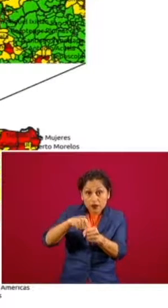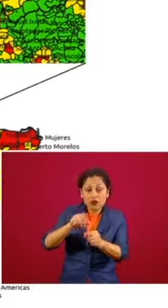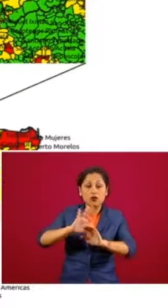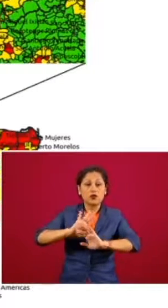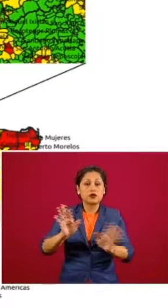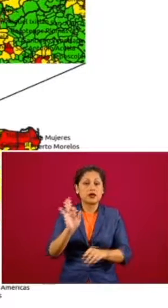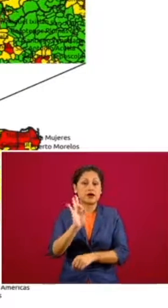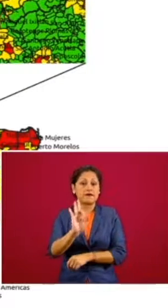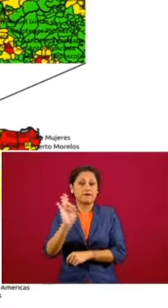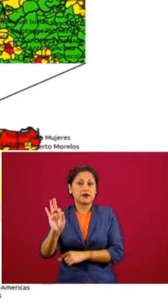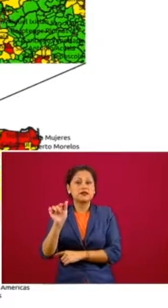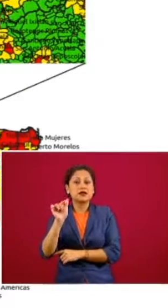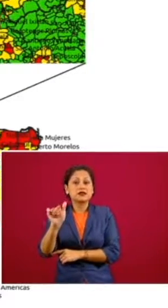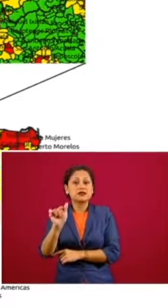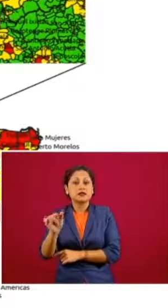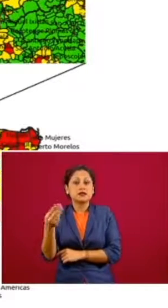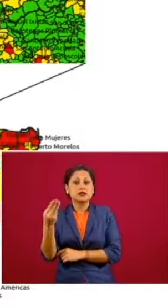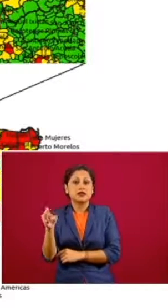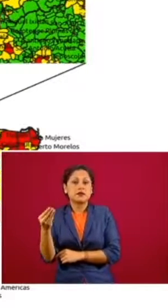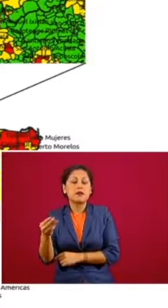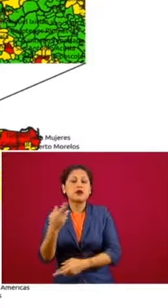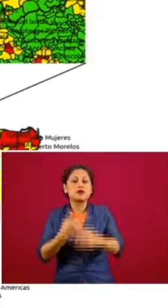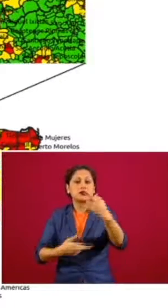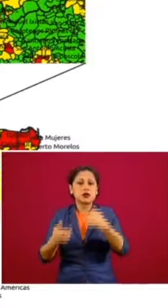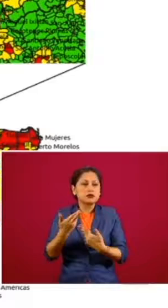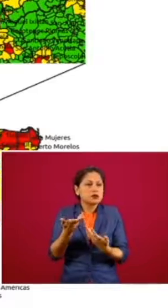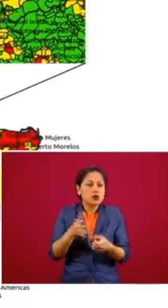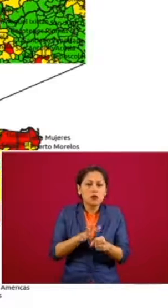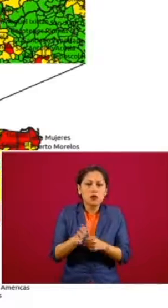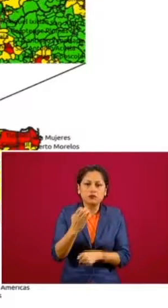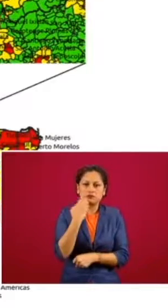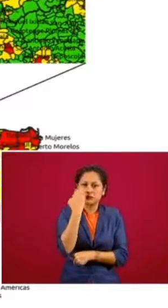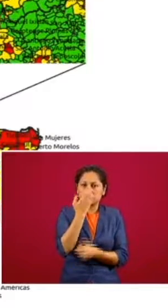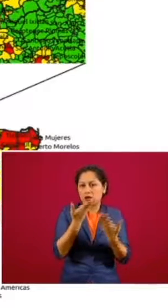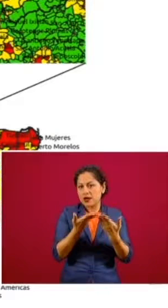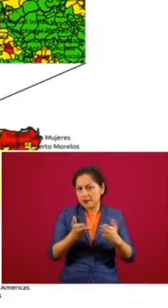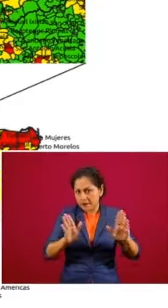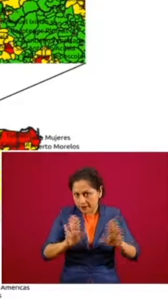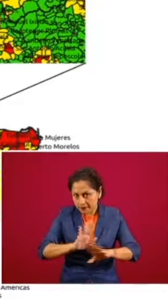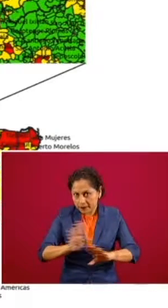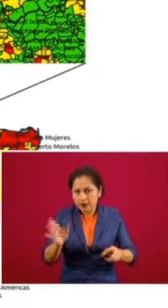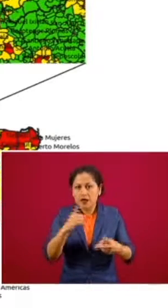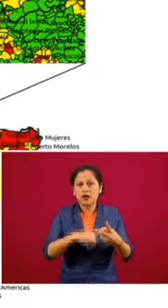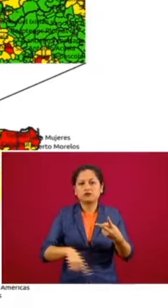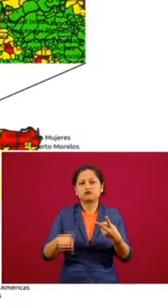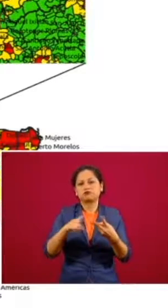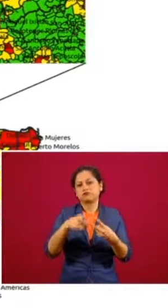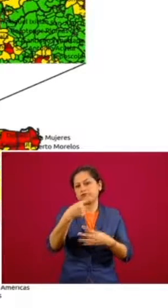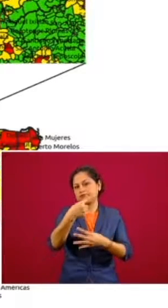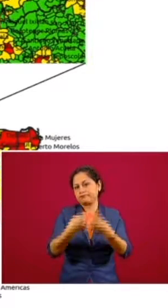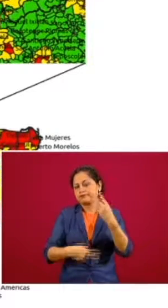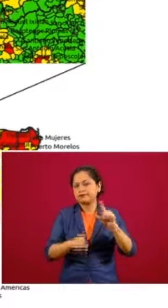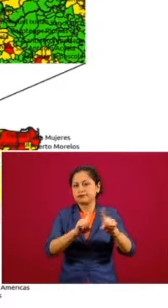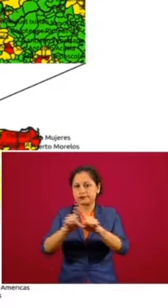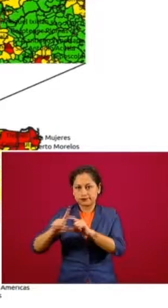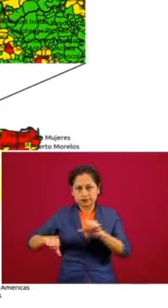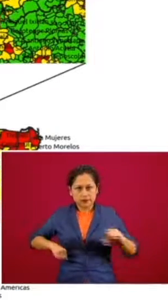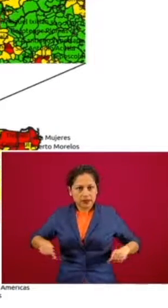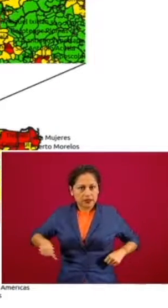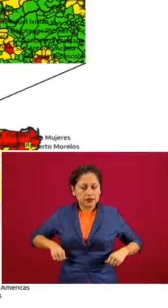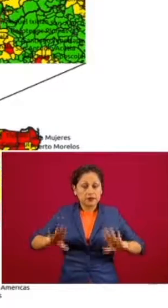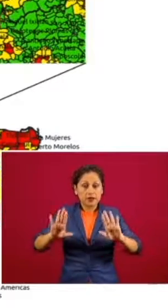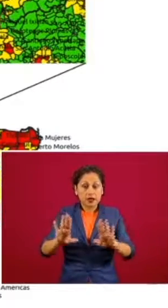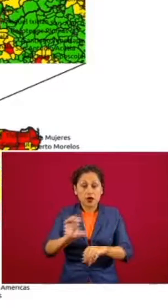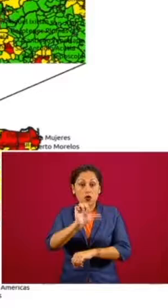la actividad escolar, se recuperará la actividad escolar en esos municipios. Los municipios en